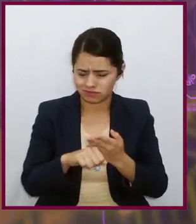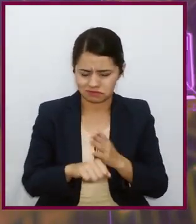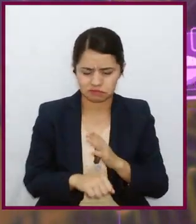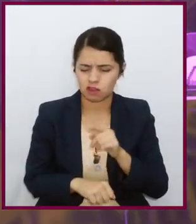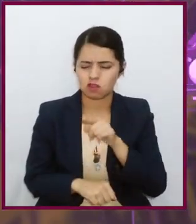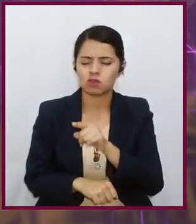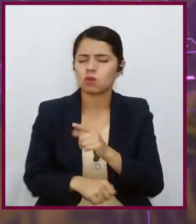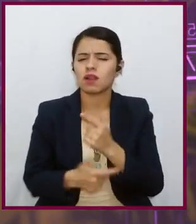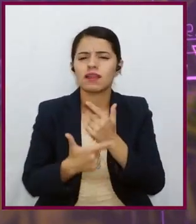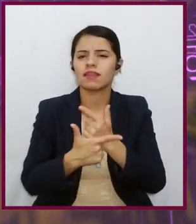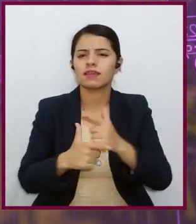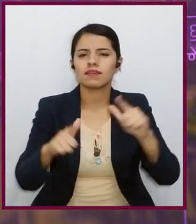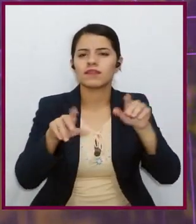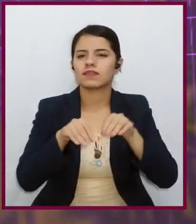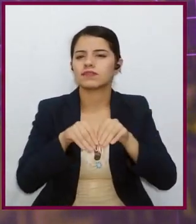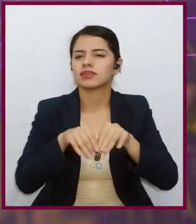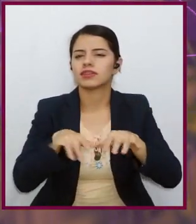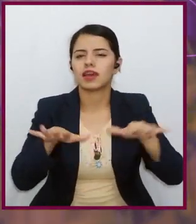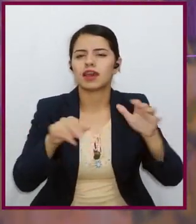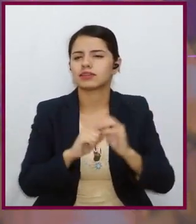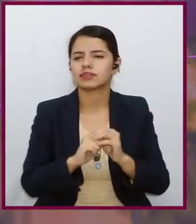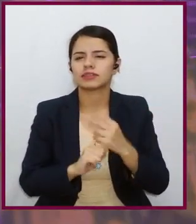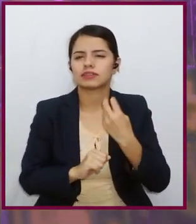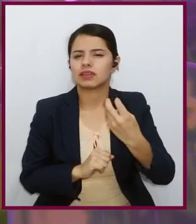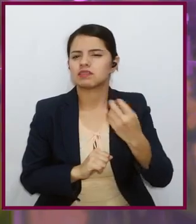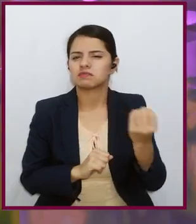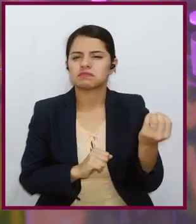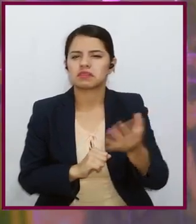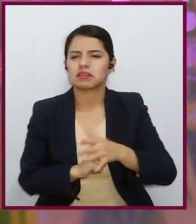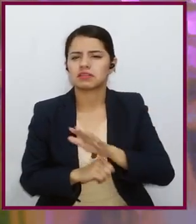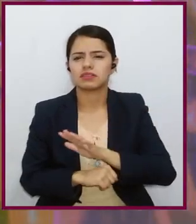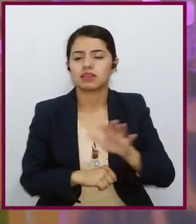¿Tú crees, Axel, que necesitamos...